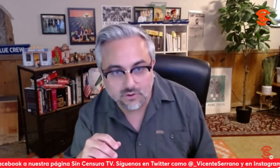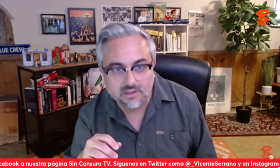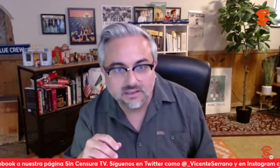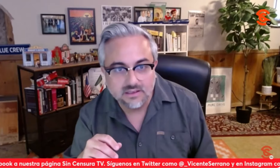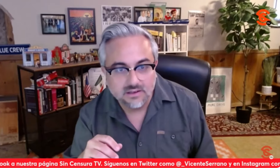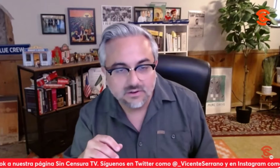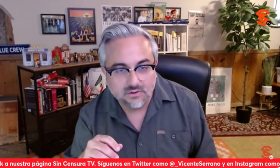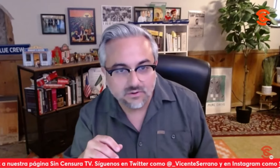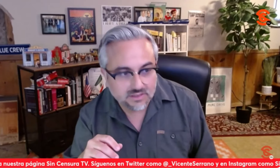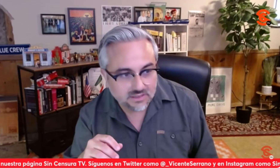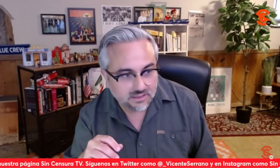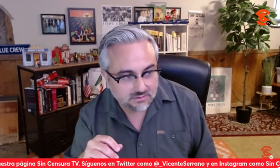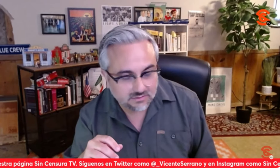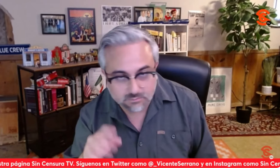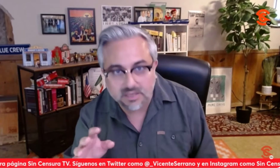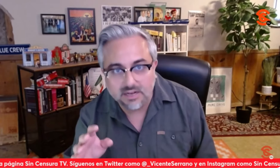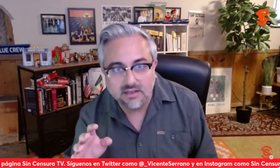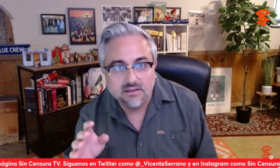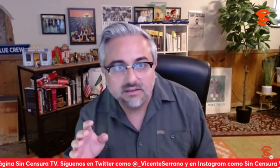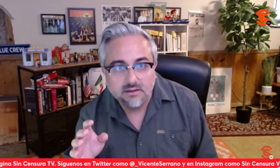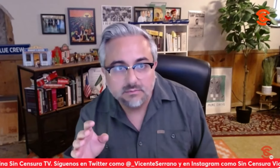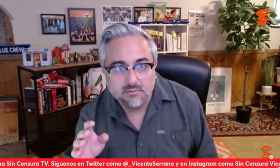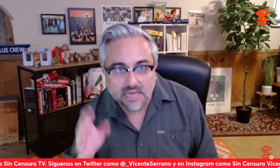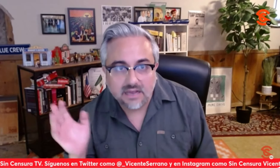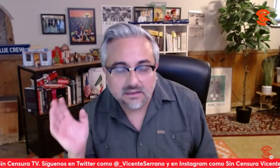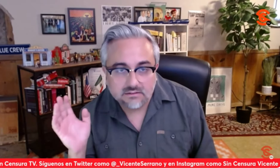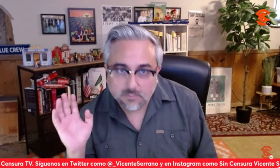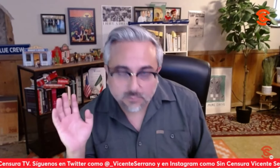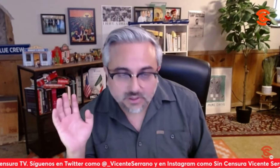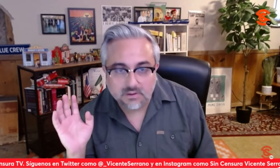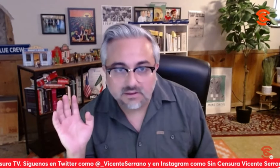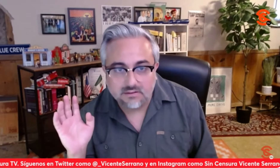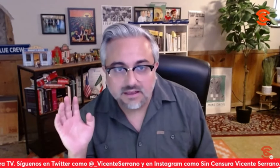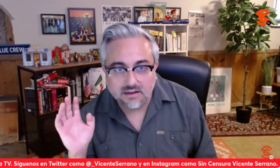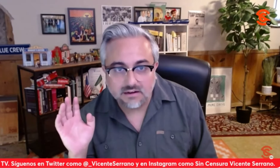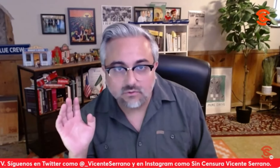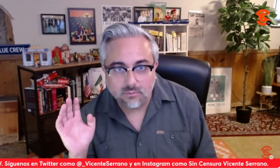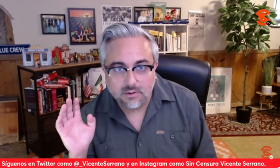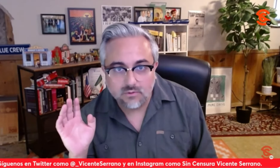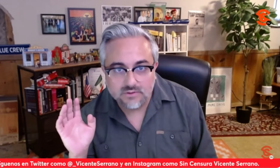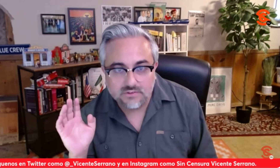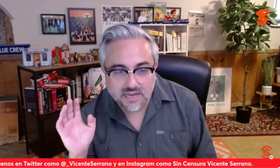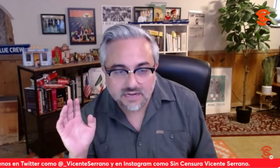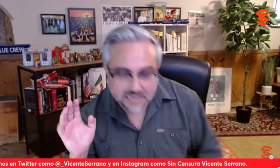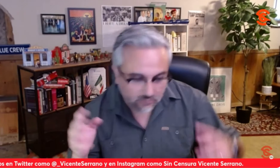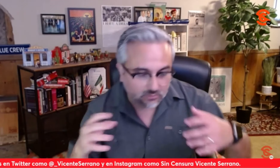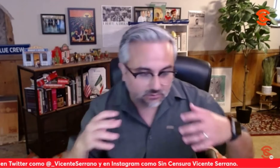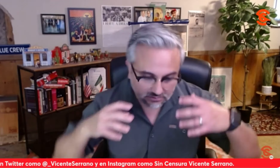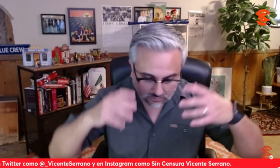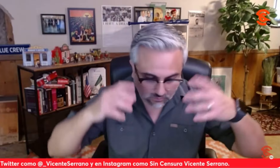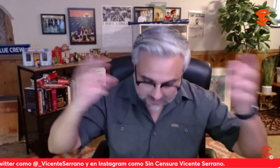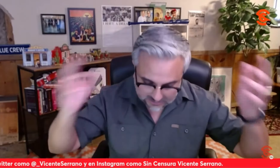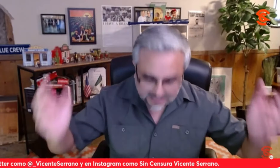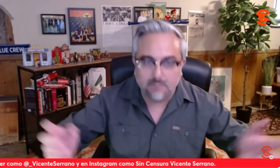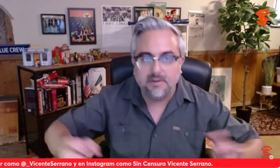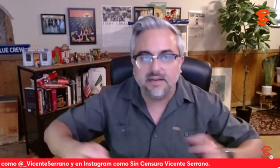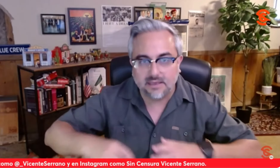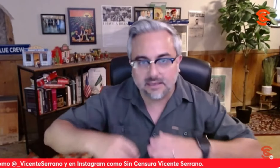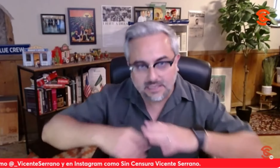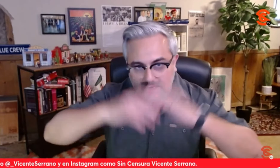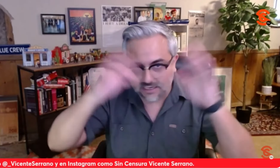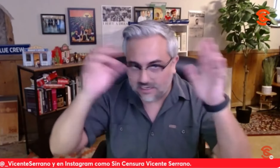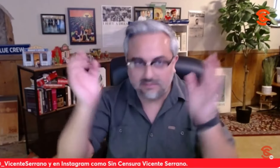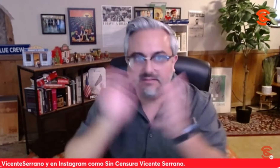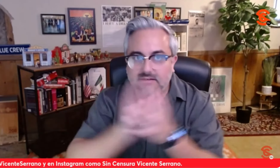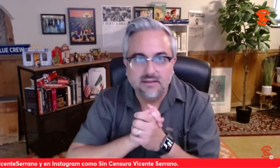oposición hoy que se espera ya se apruebe esa reforma judicial, claro, ¿no? En lo general, para